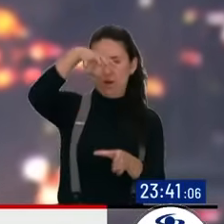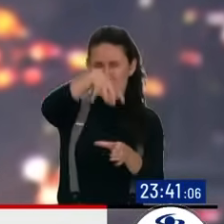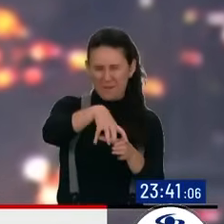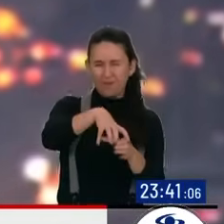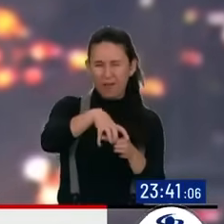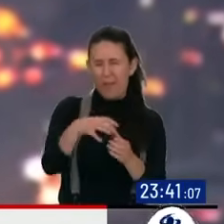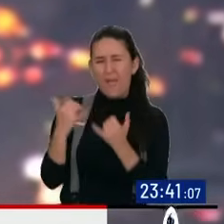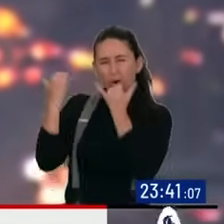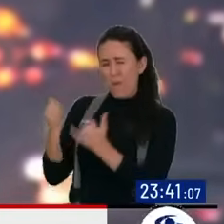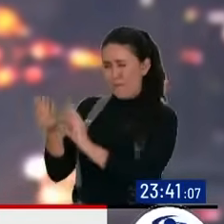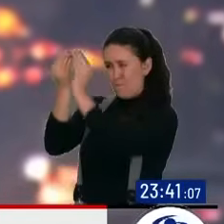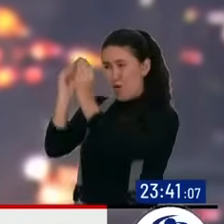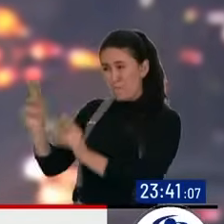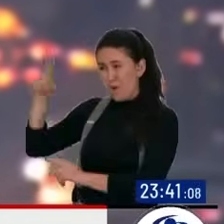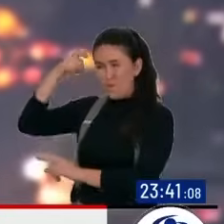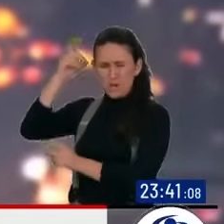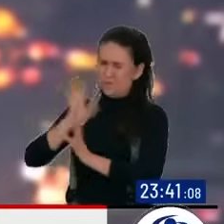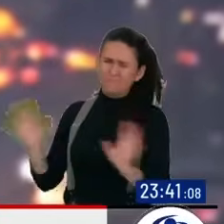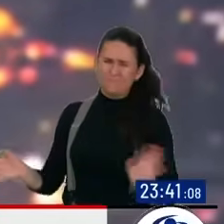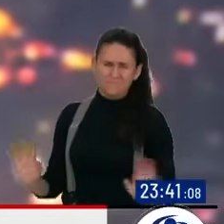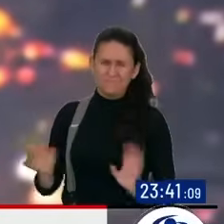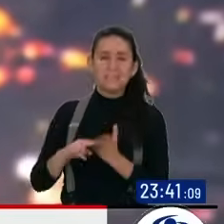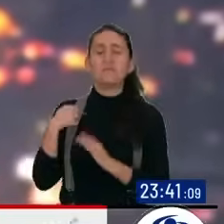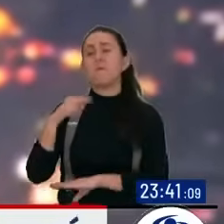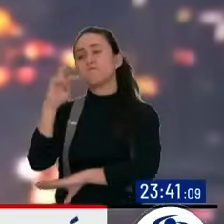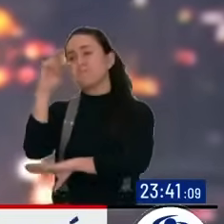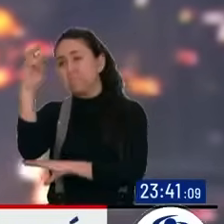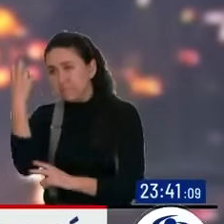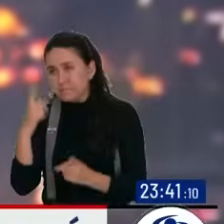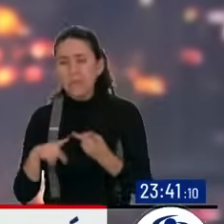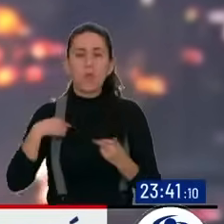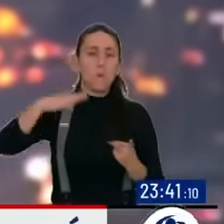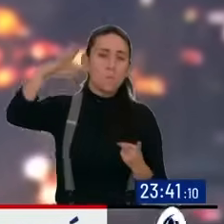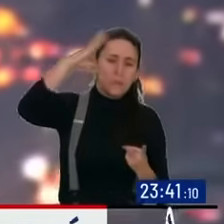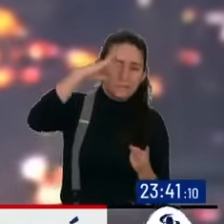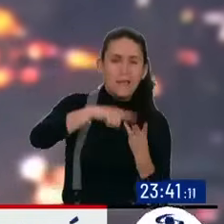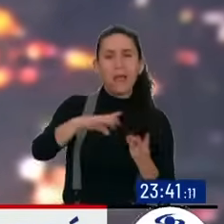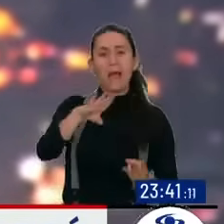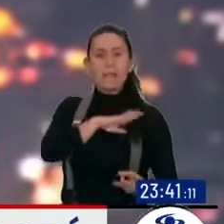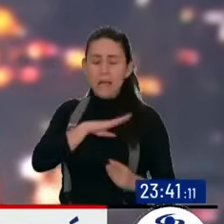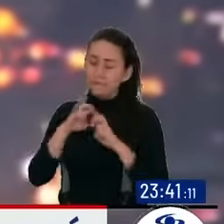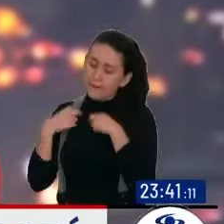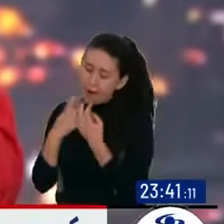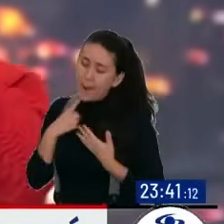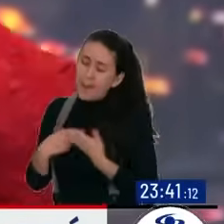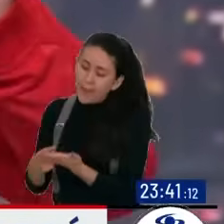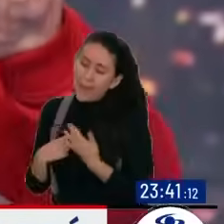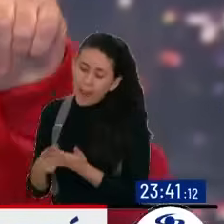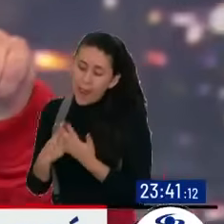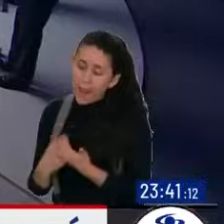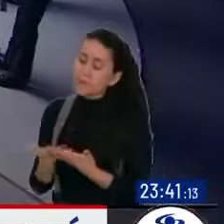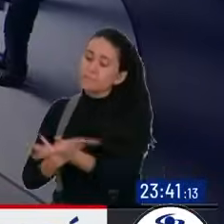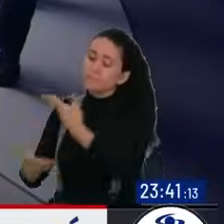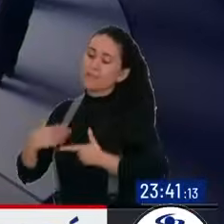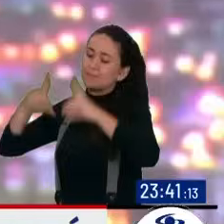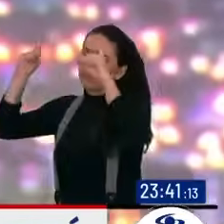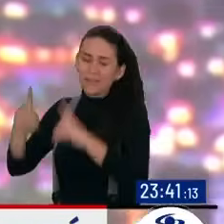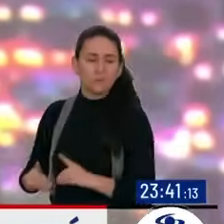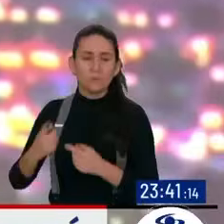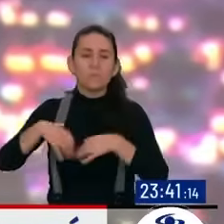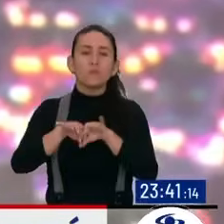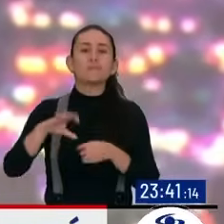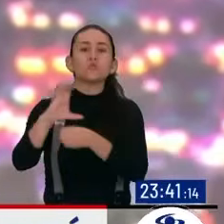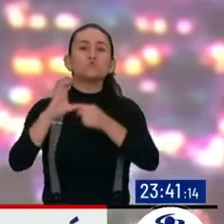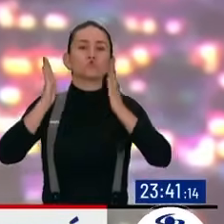gobernantes actualmente. No es sentarse la fiscalía, el comandante de la policía y el alcalde a decir qué hay que hacer, es hablar con la ciudadanía. Bueno, lo primero